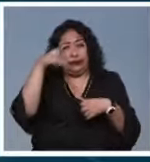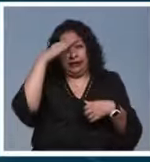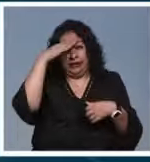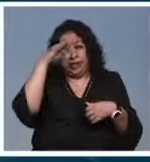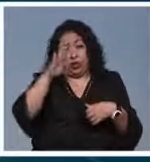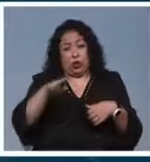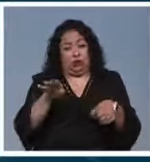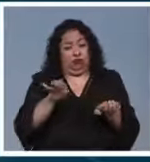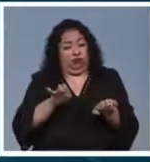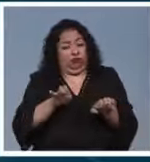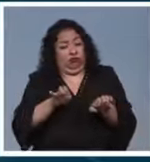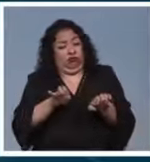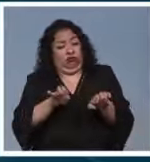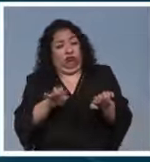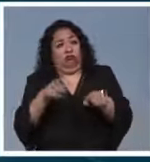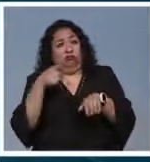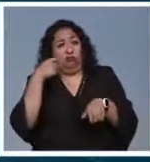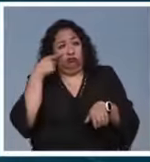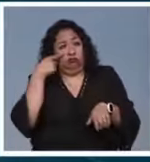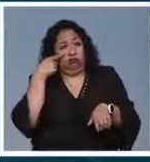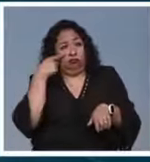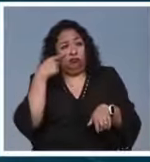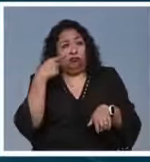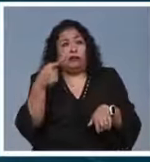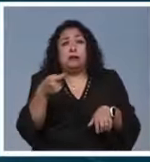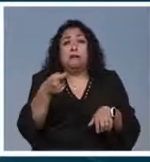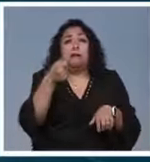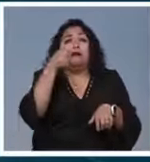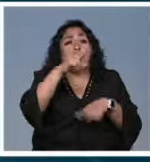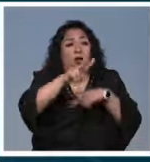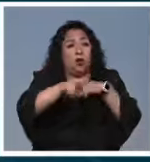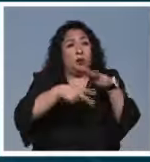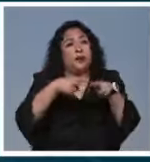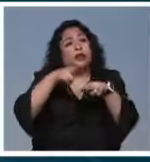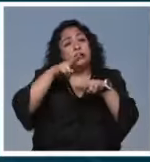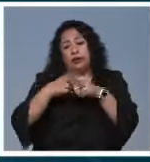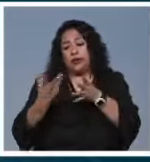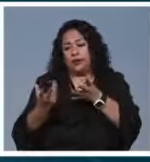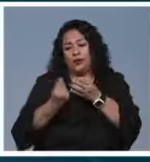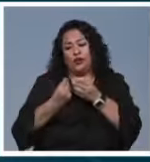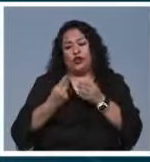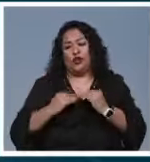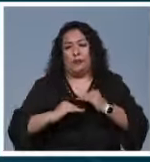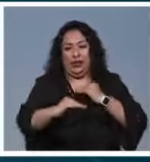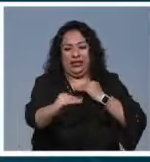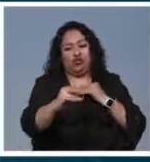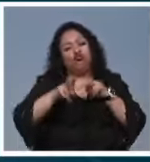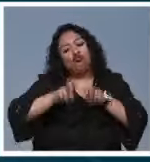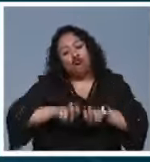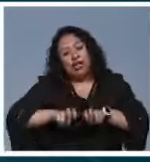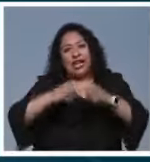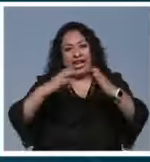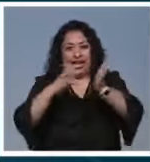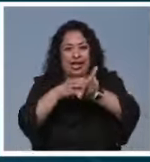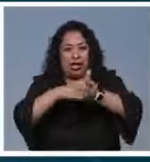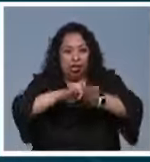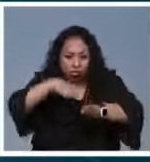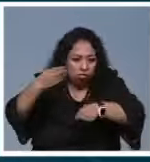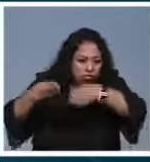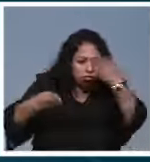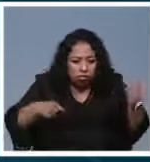tan distinguido que veían, era el primero que llegaba y se sentaba conmigo en el piso. Abrir las cajas de